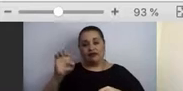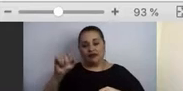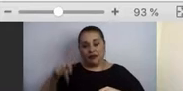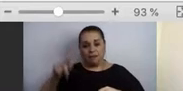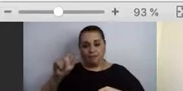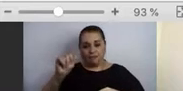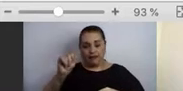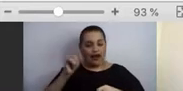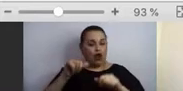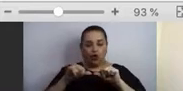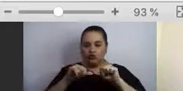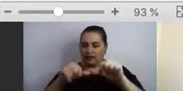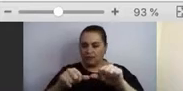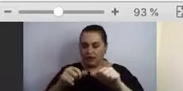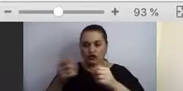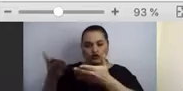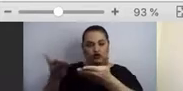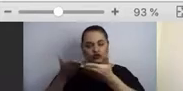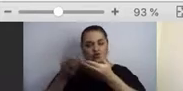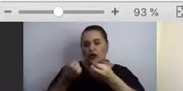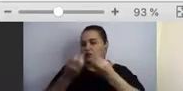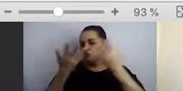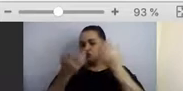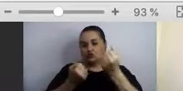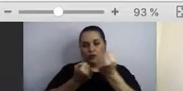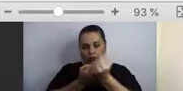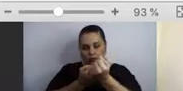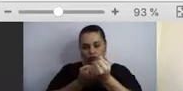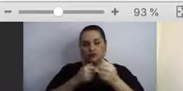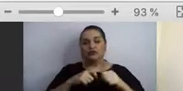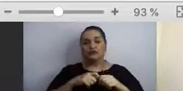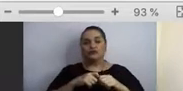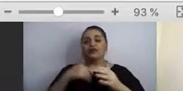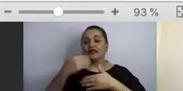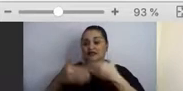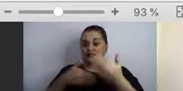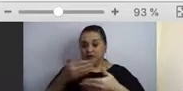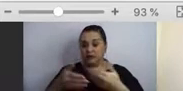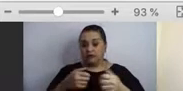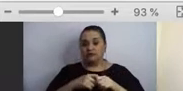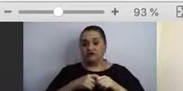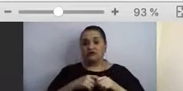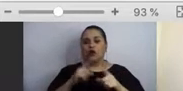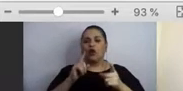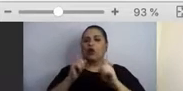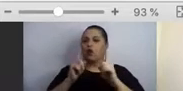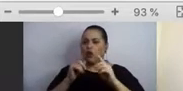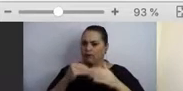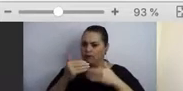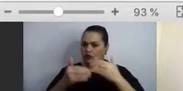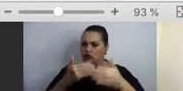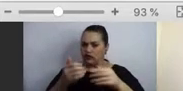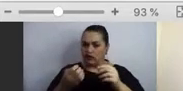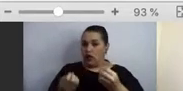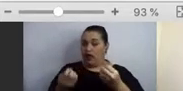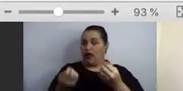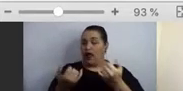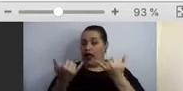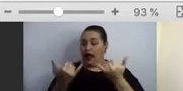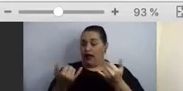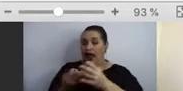constantemente más bien nos están dando muchísimo apoyo. Después, ¿cuál es otro proceso activo y